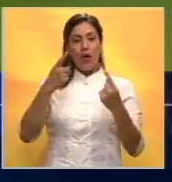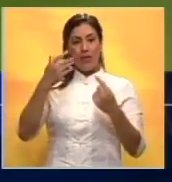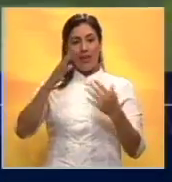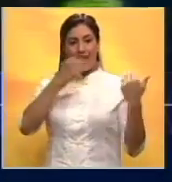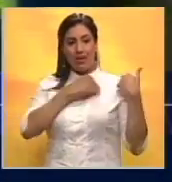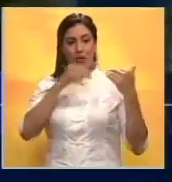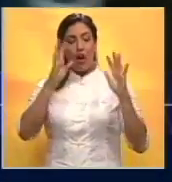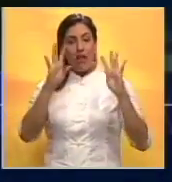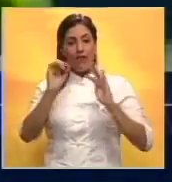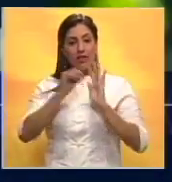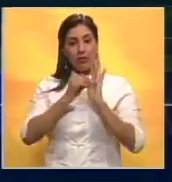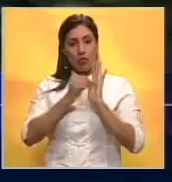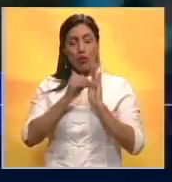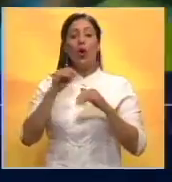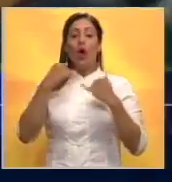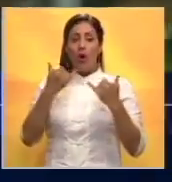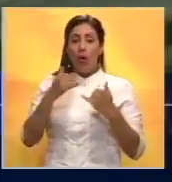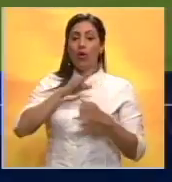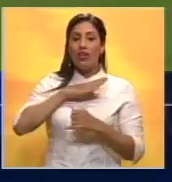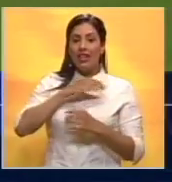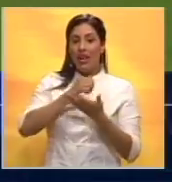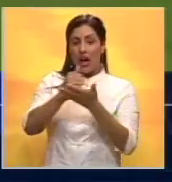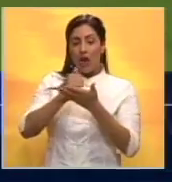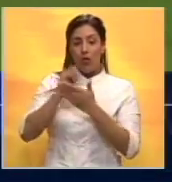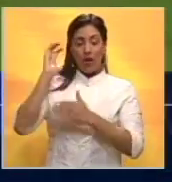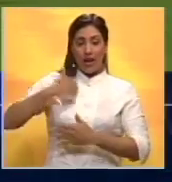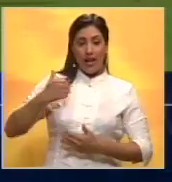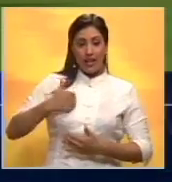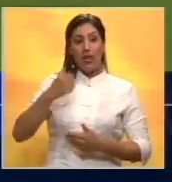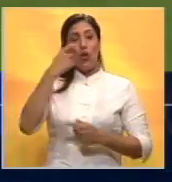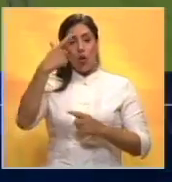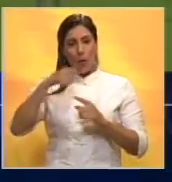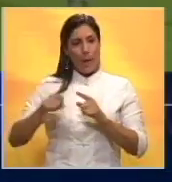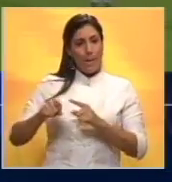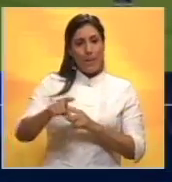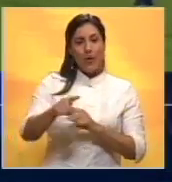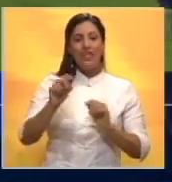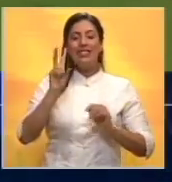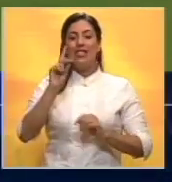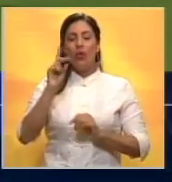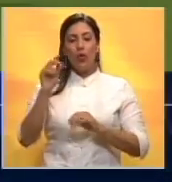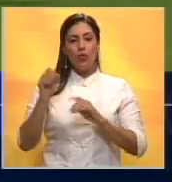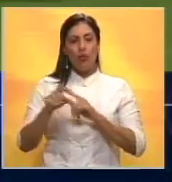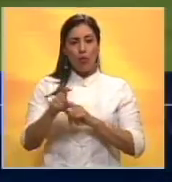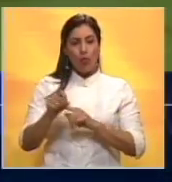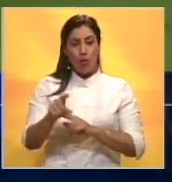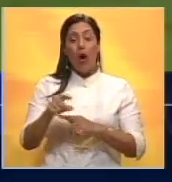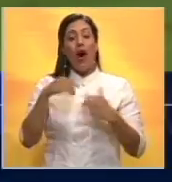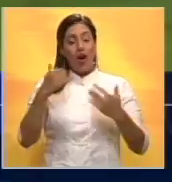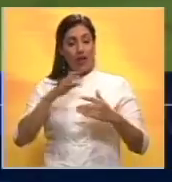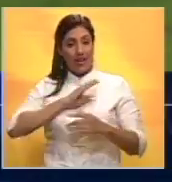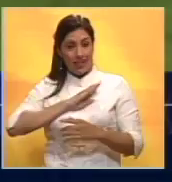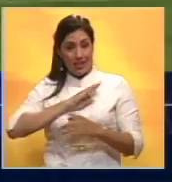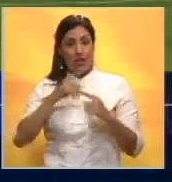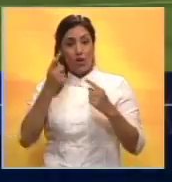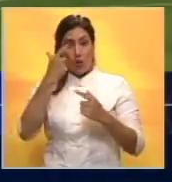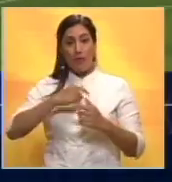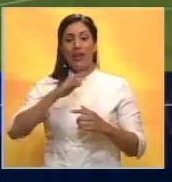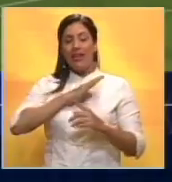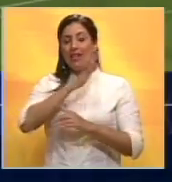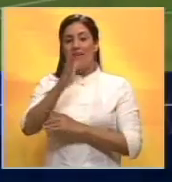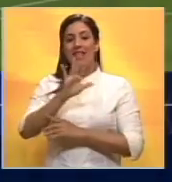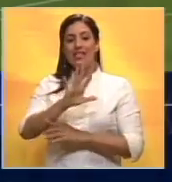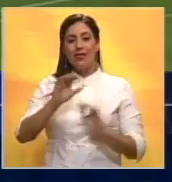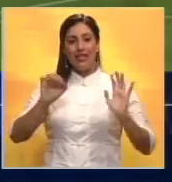señora y en 90 minutos de acción realizó una asistencia anotó el segundo Go del compromiso con Este triunfo la llega a